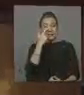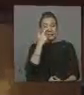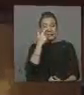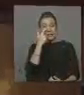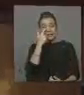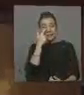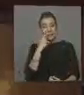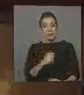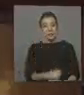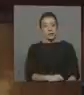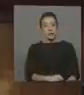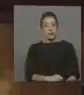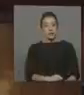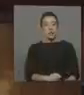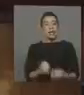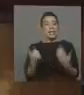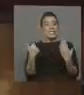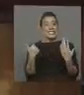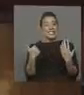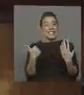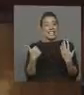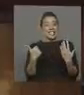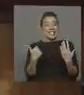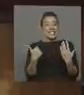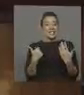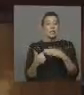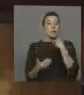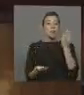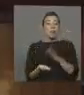5,6% equivale a esa cifra, 6